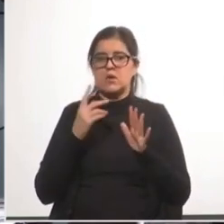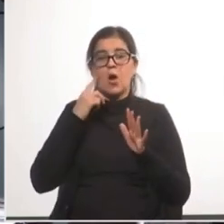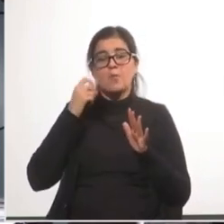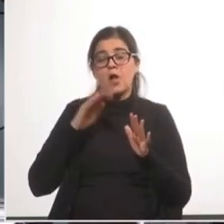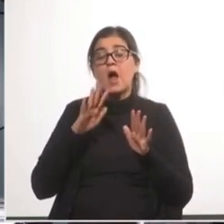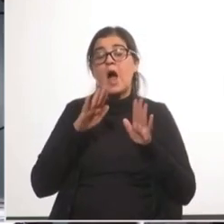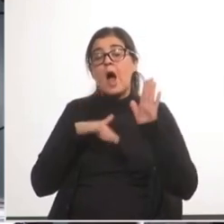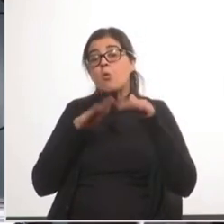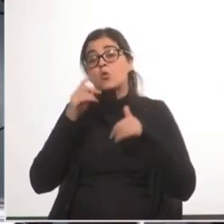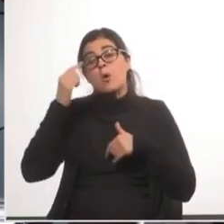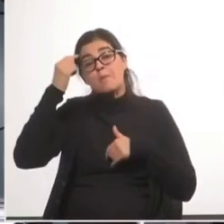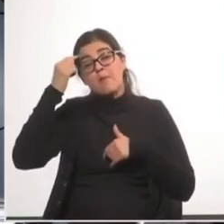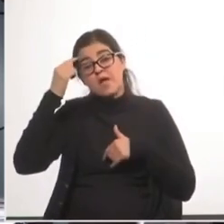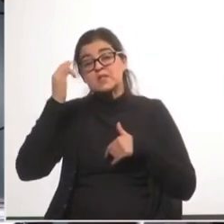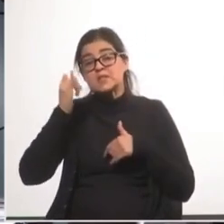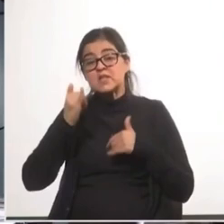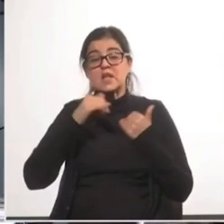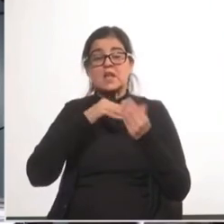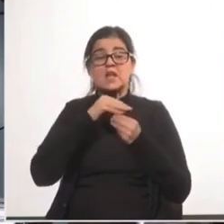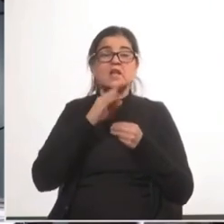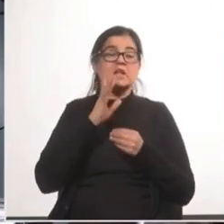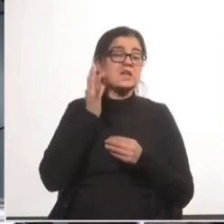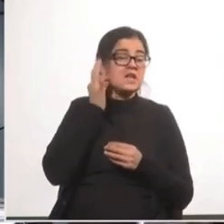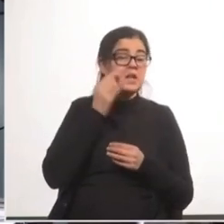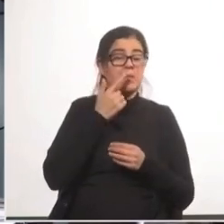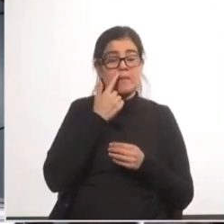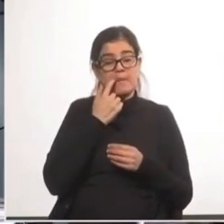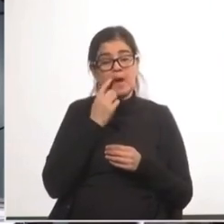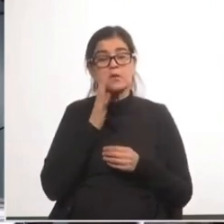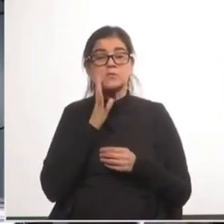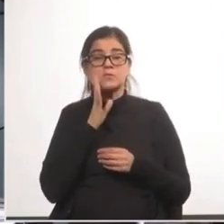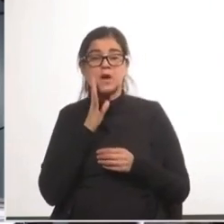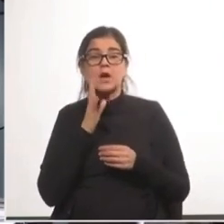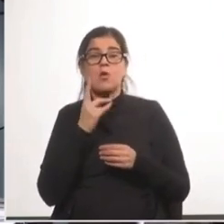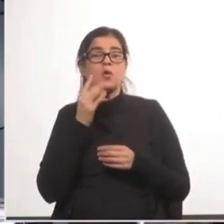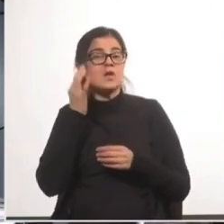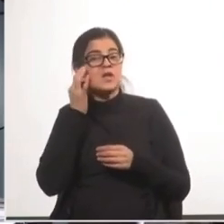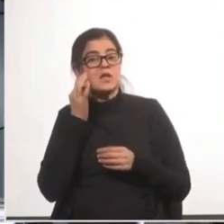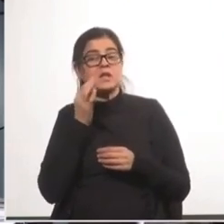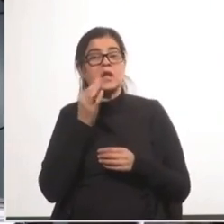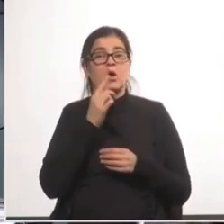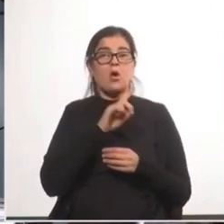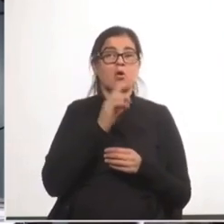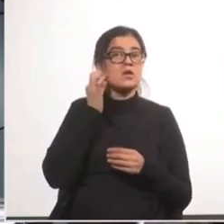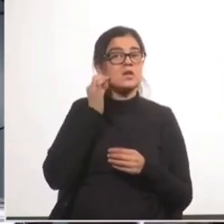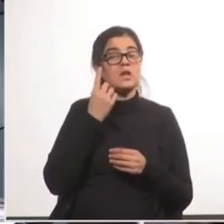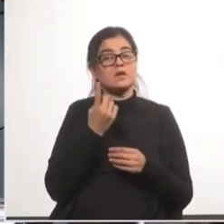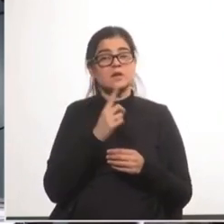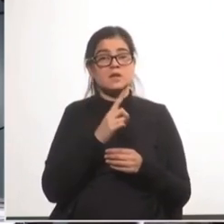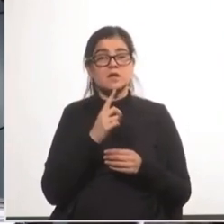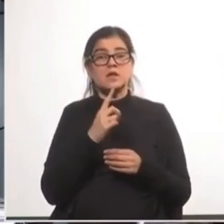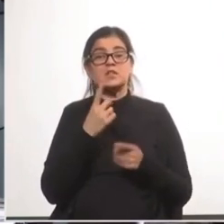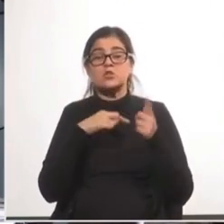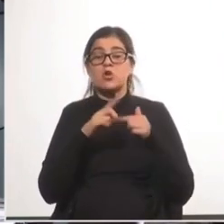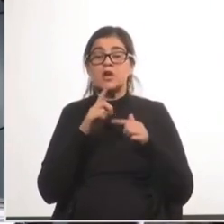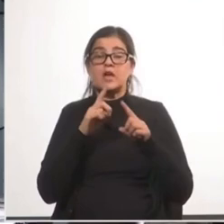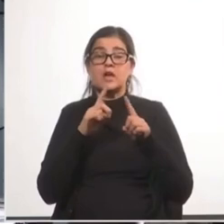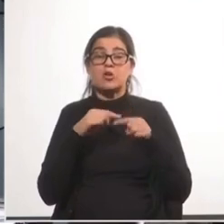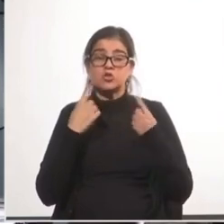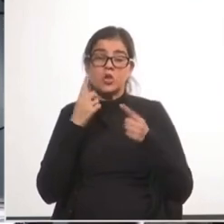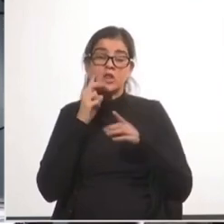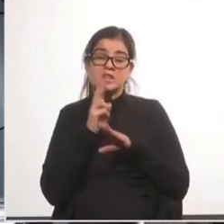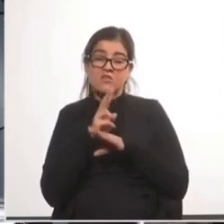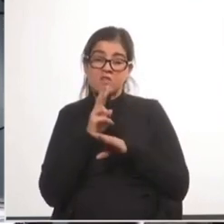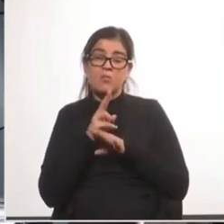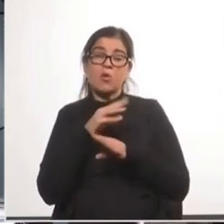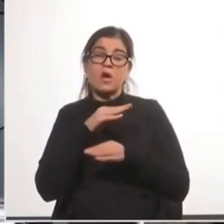pensamos que la familia es el nene, la mamá y el papá, y en general una nena y un nene, sino que nosotros defendemos